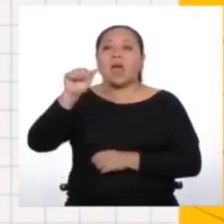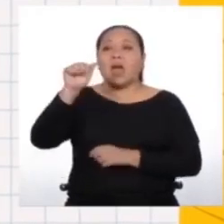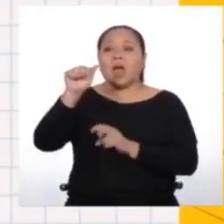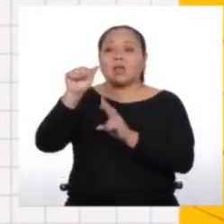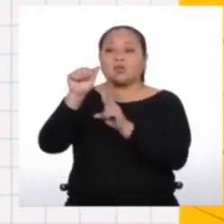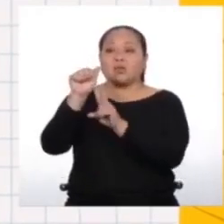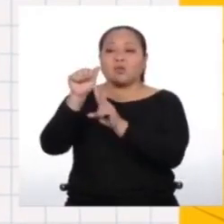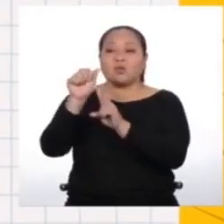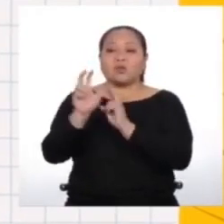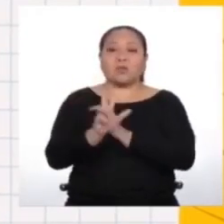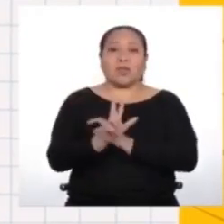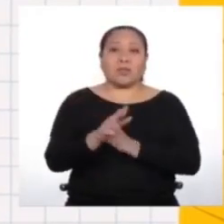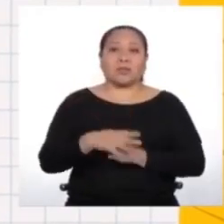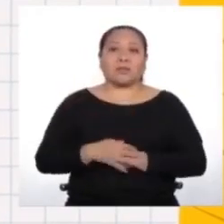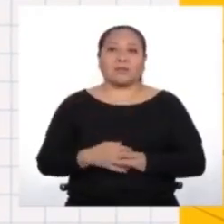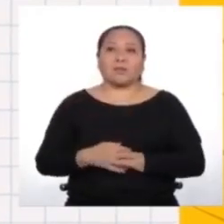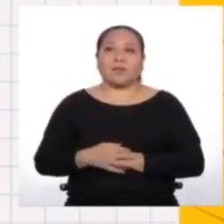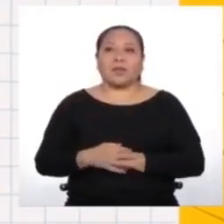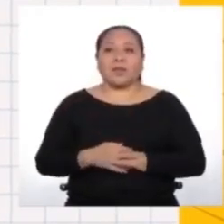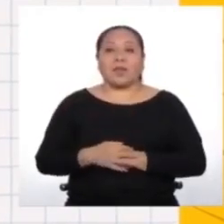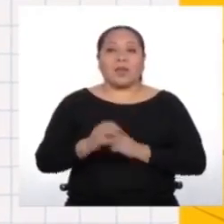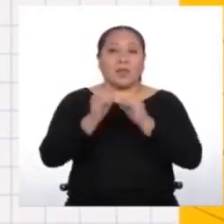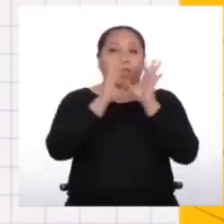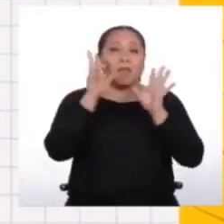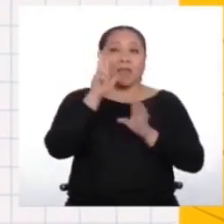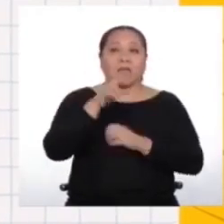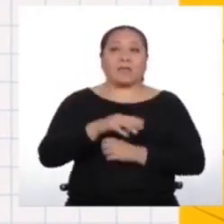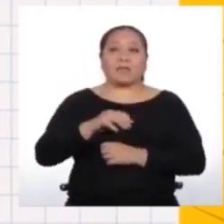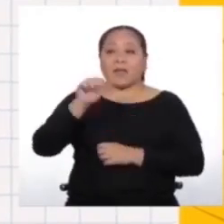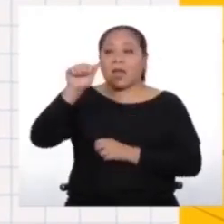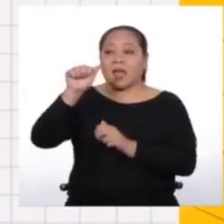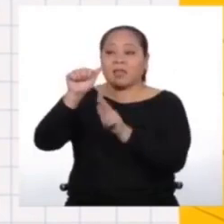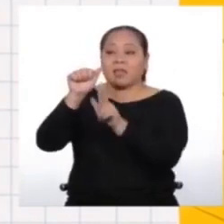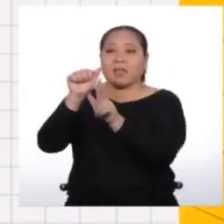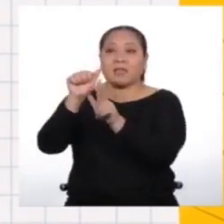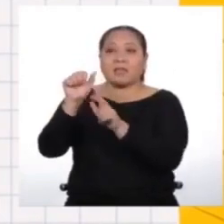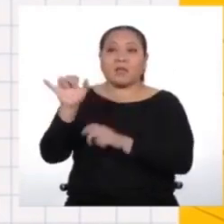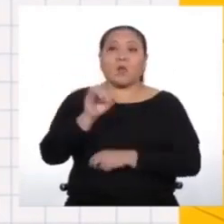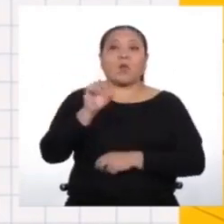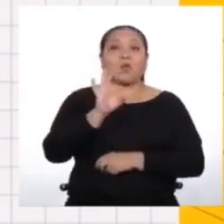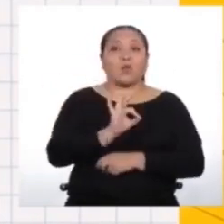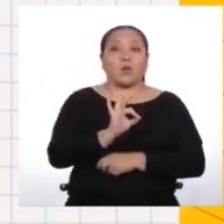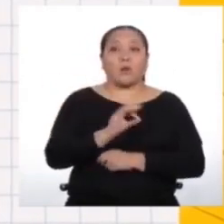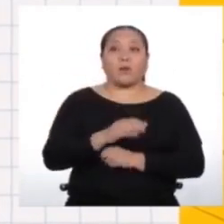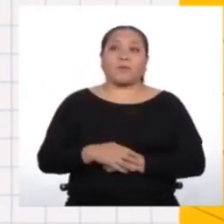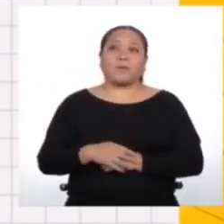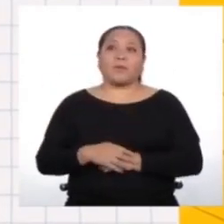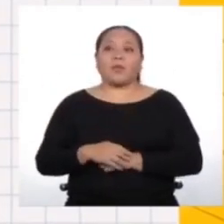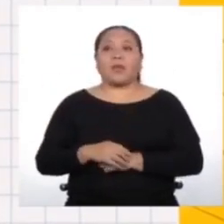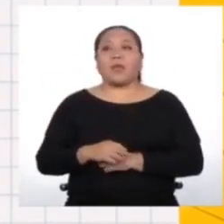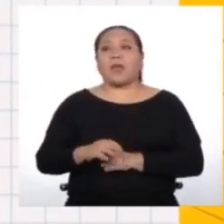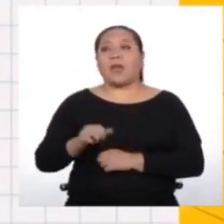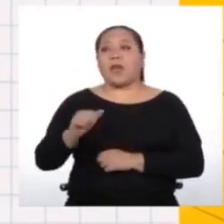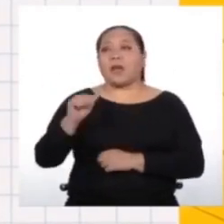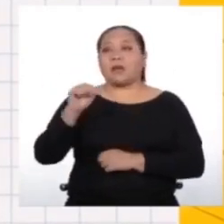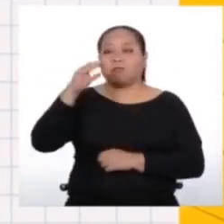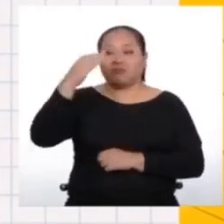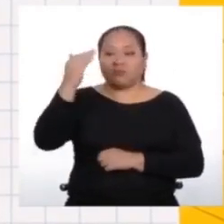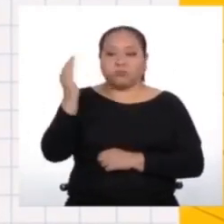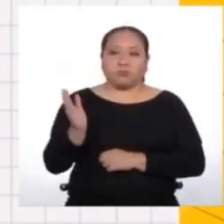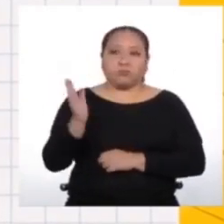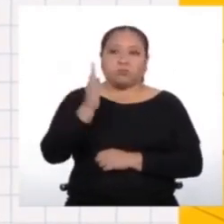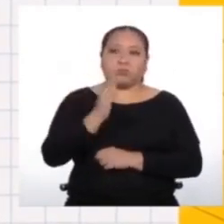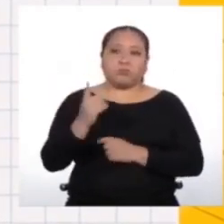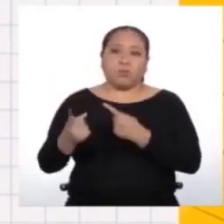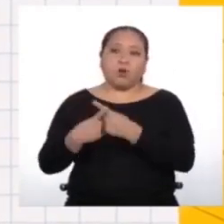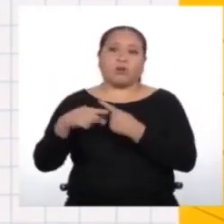3. En el día 3 le corresponde un a sub 3 que es 9, y así sucesivamente, hasta lograr el número